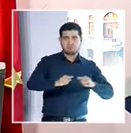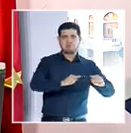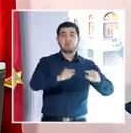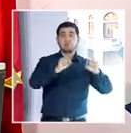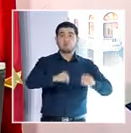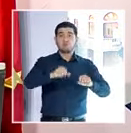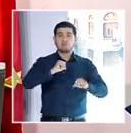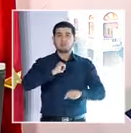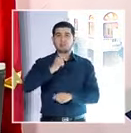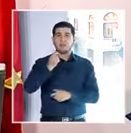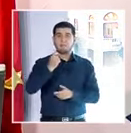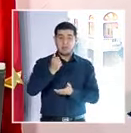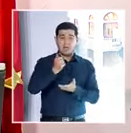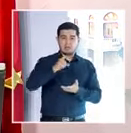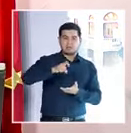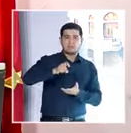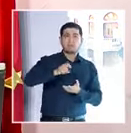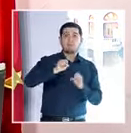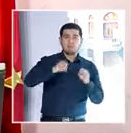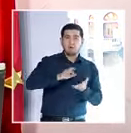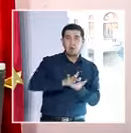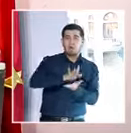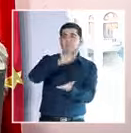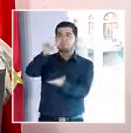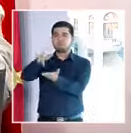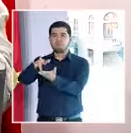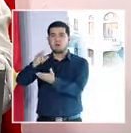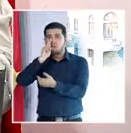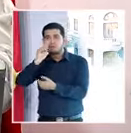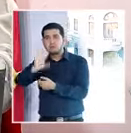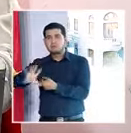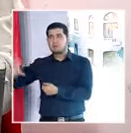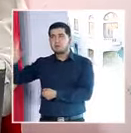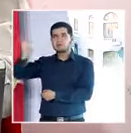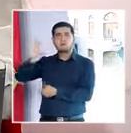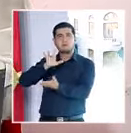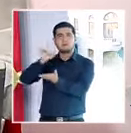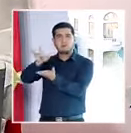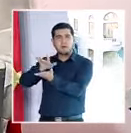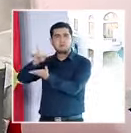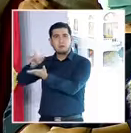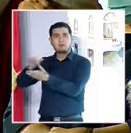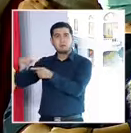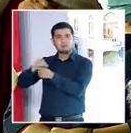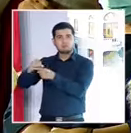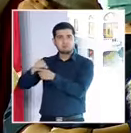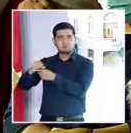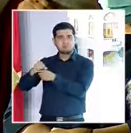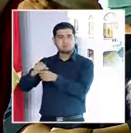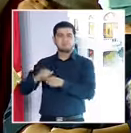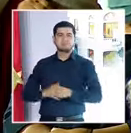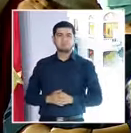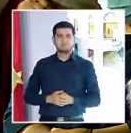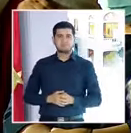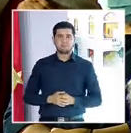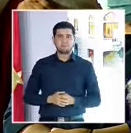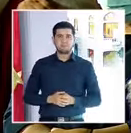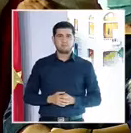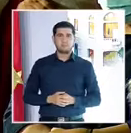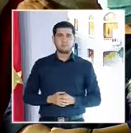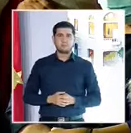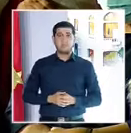necesarios en las participaciones nacionales e inclusive en algunos casos internacionales.